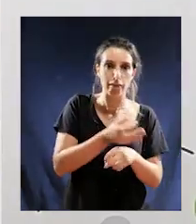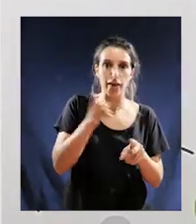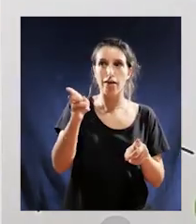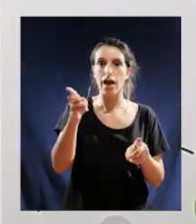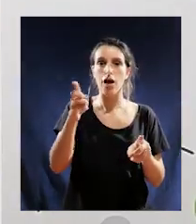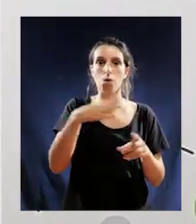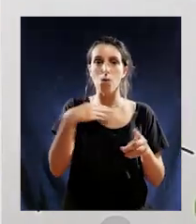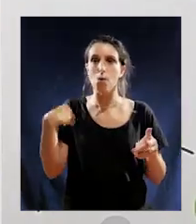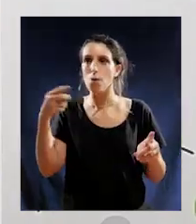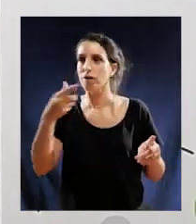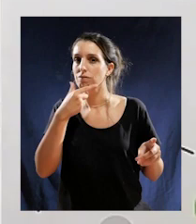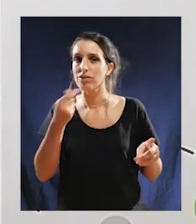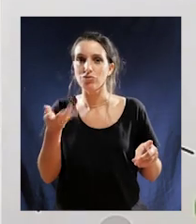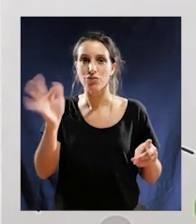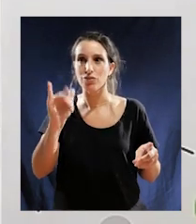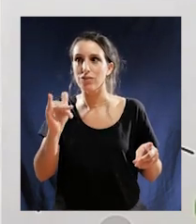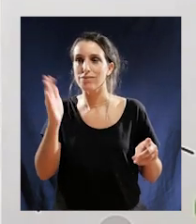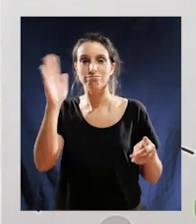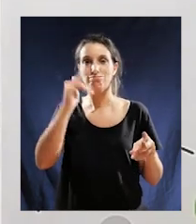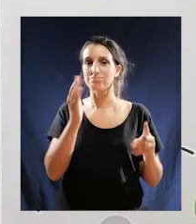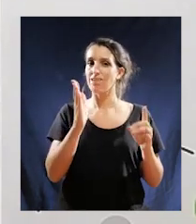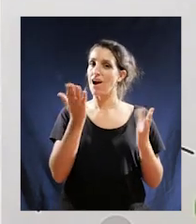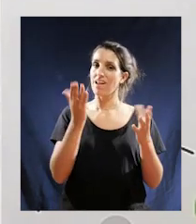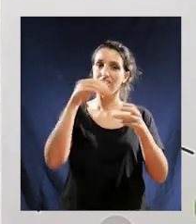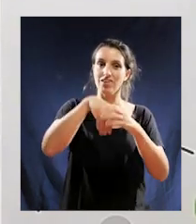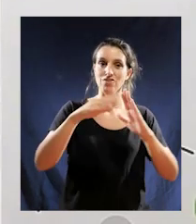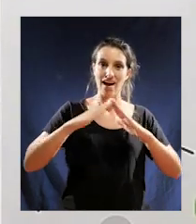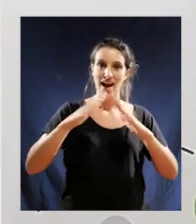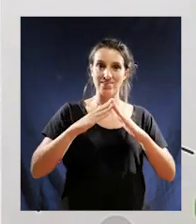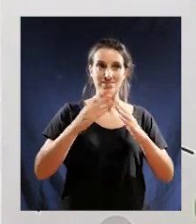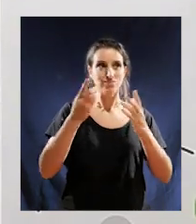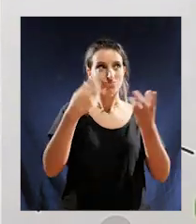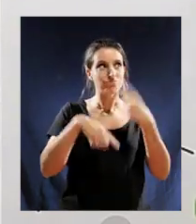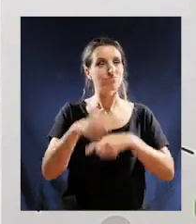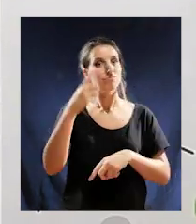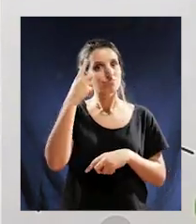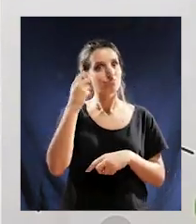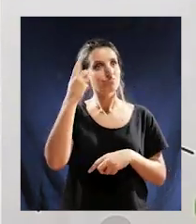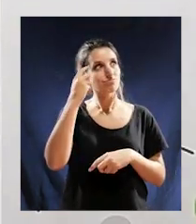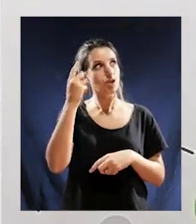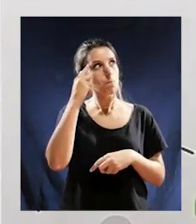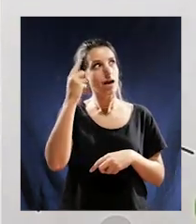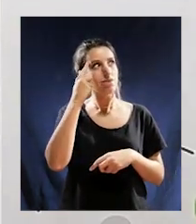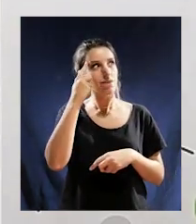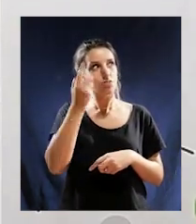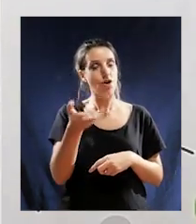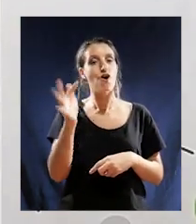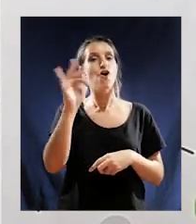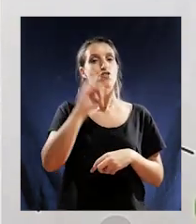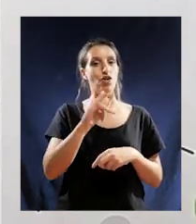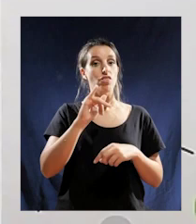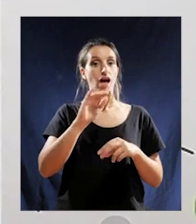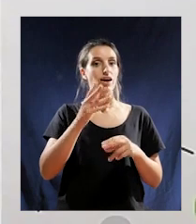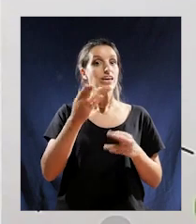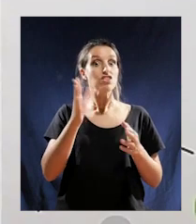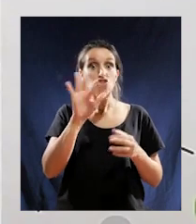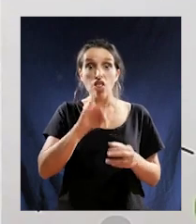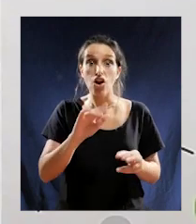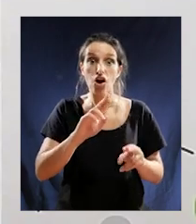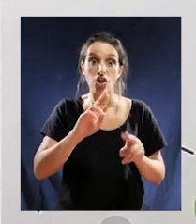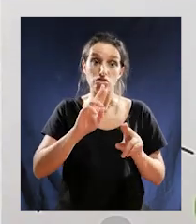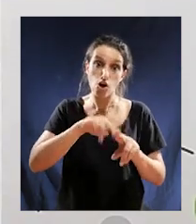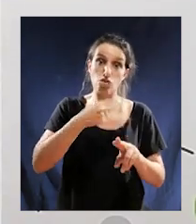pensando constantemente estoy todos los días hay que disponerse a pensar de nuevo decíamos hace unos días con mucha convicción